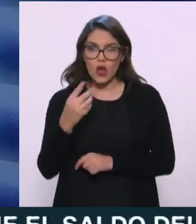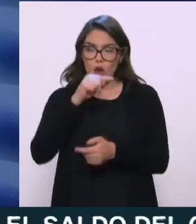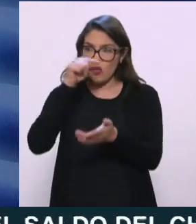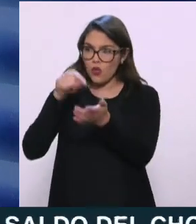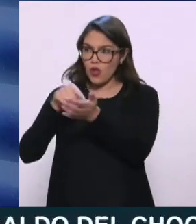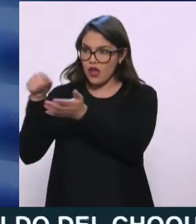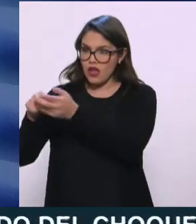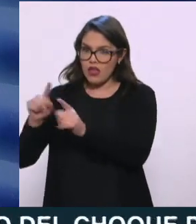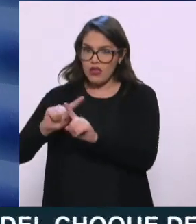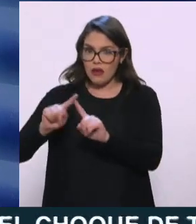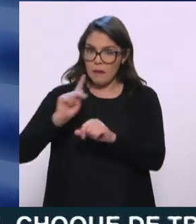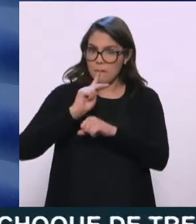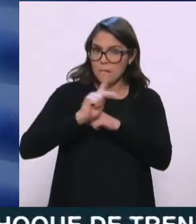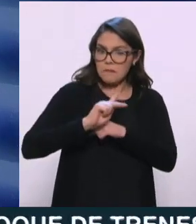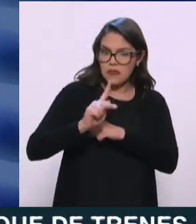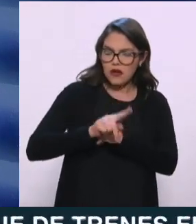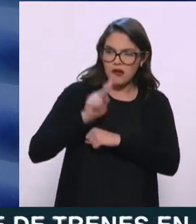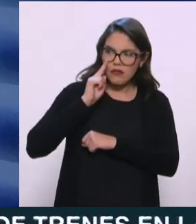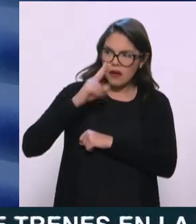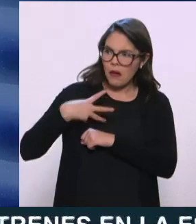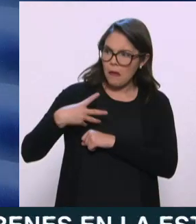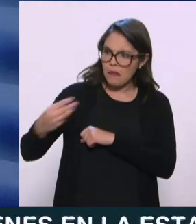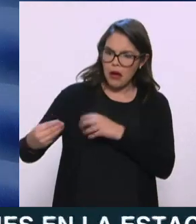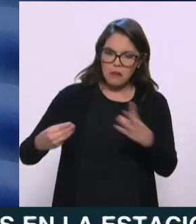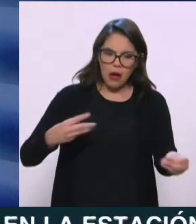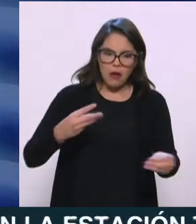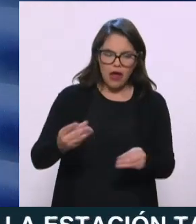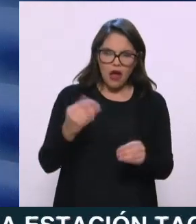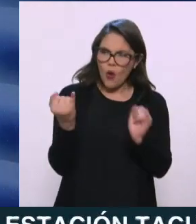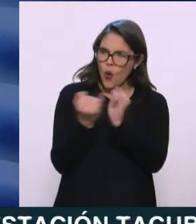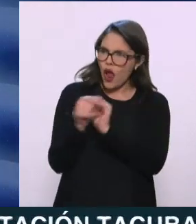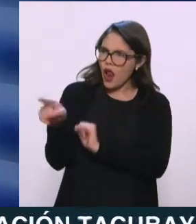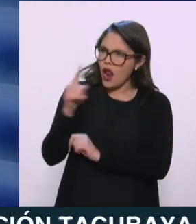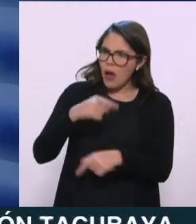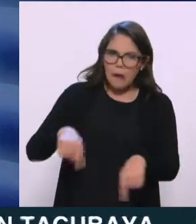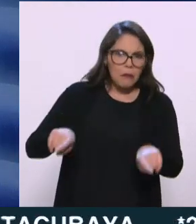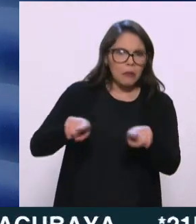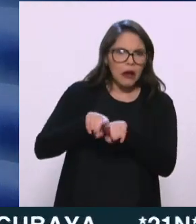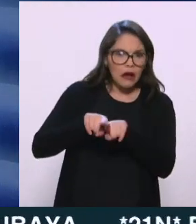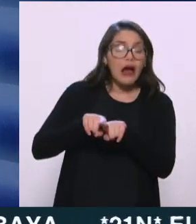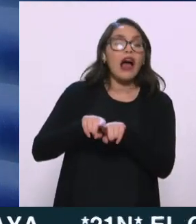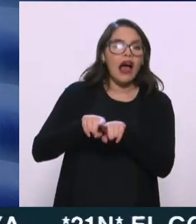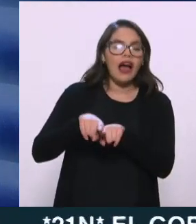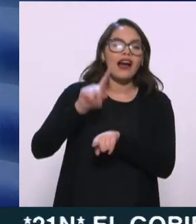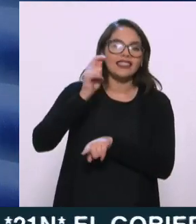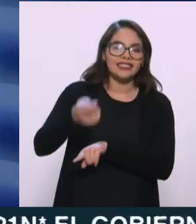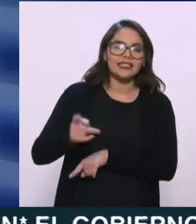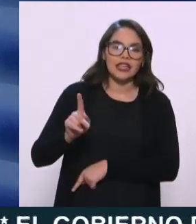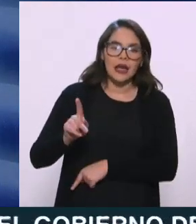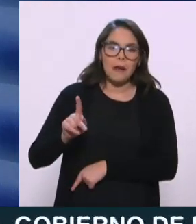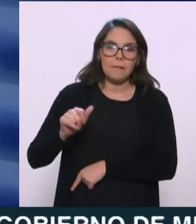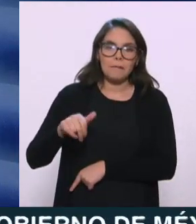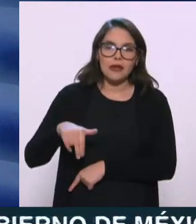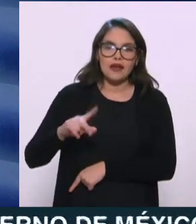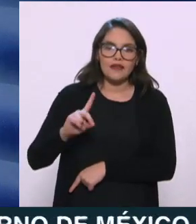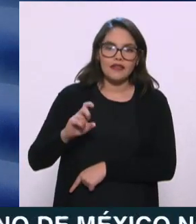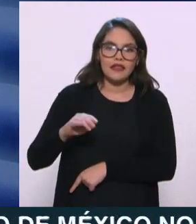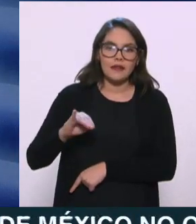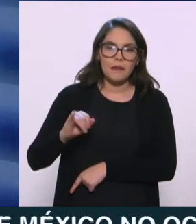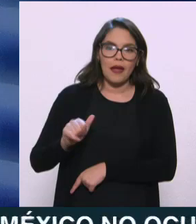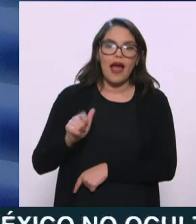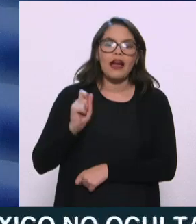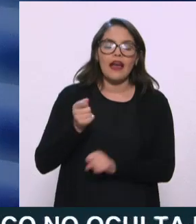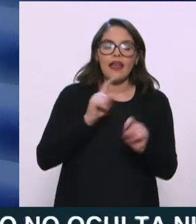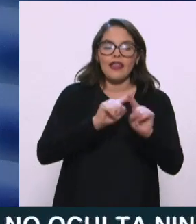tienen una replicación o transmisión comunitaria, pues tú ya estás en una fase de pandemia. Creo que lo que hizo hoy el